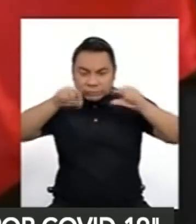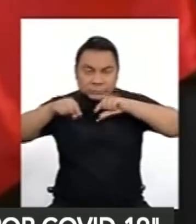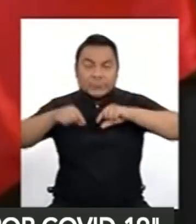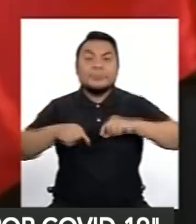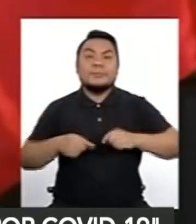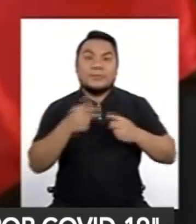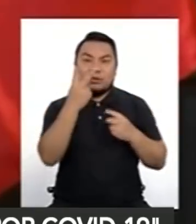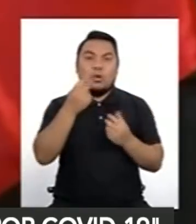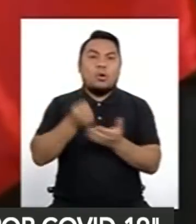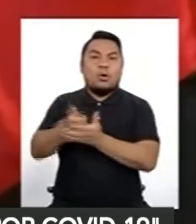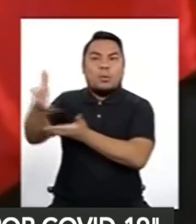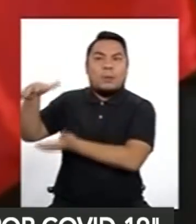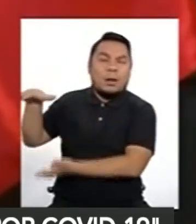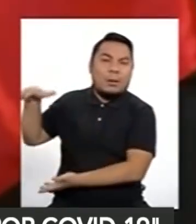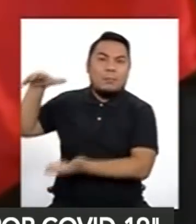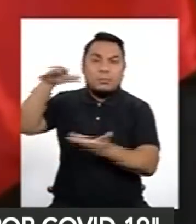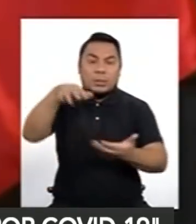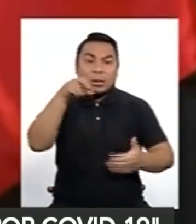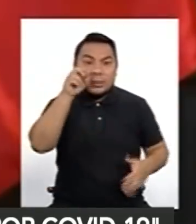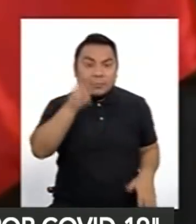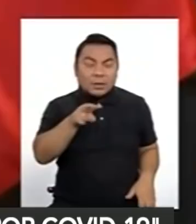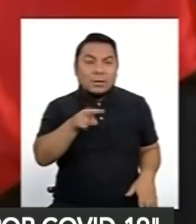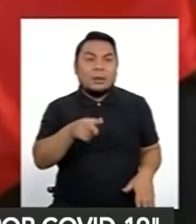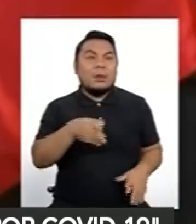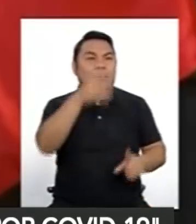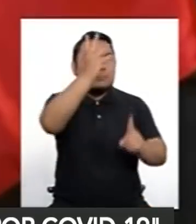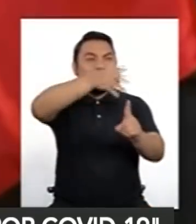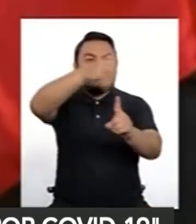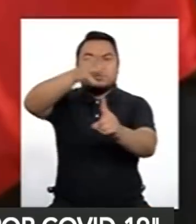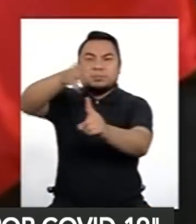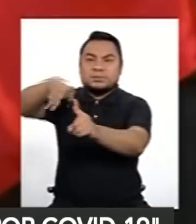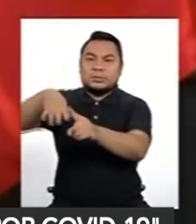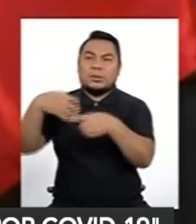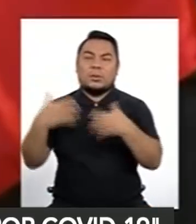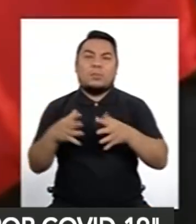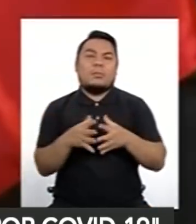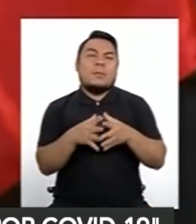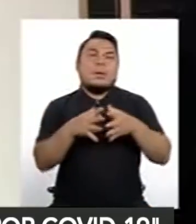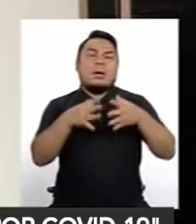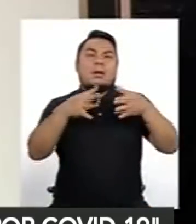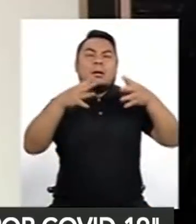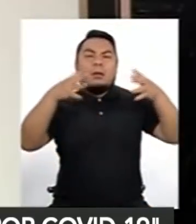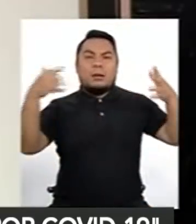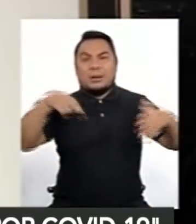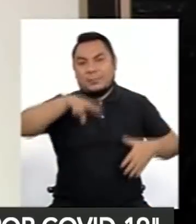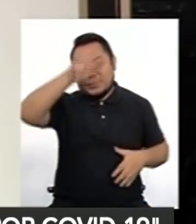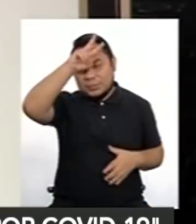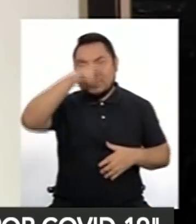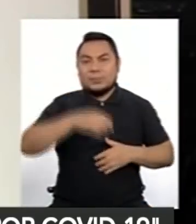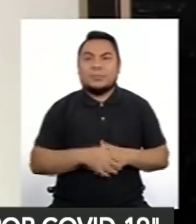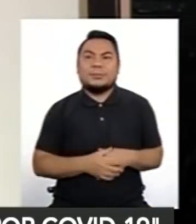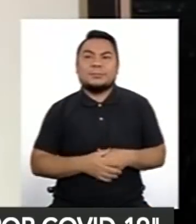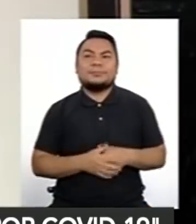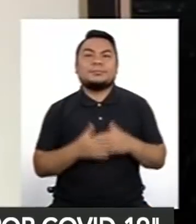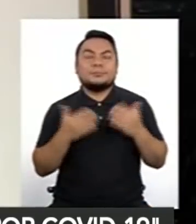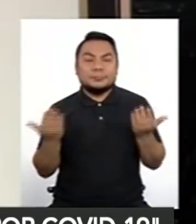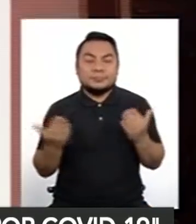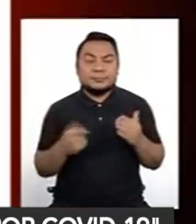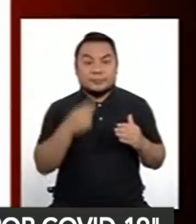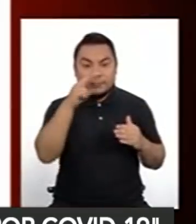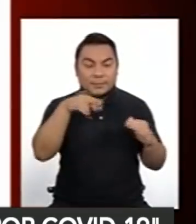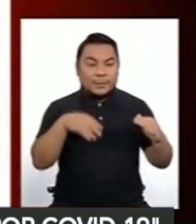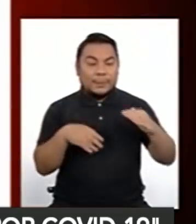cómo es el incremento de la cantidad de pruebas que realiza el Perú,